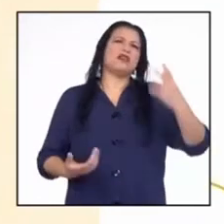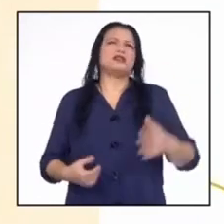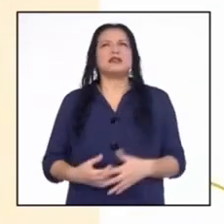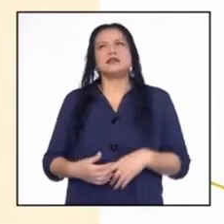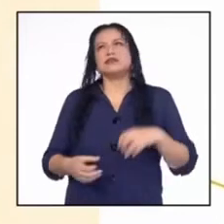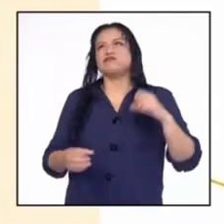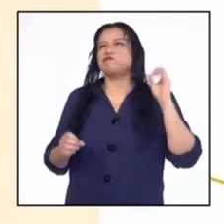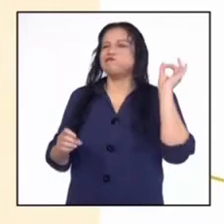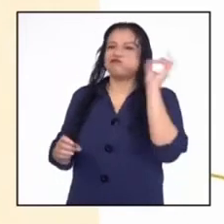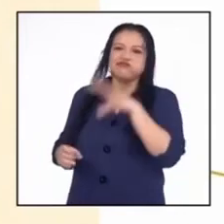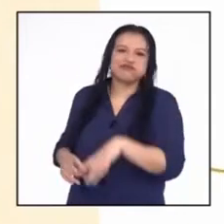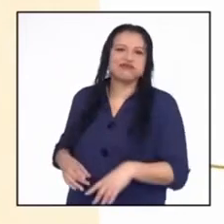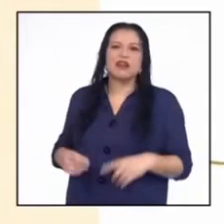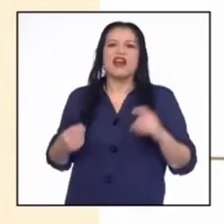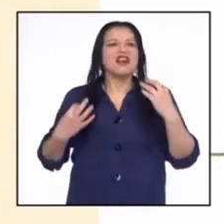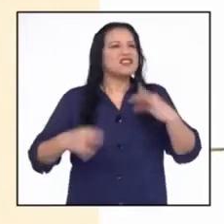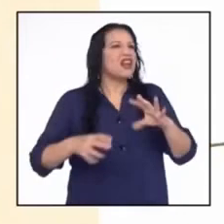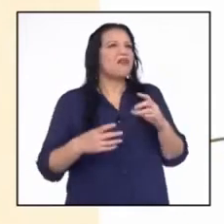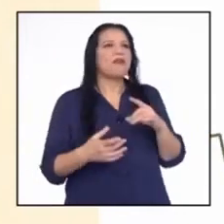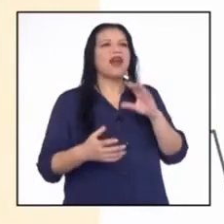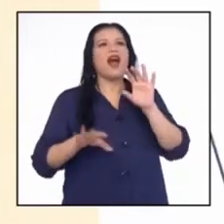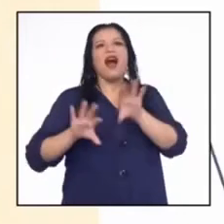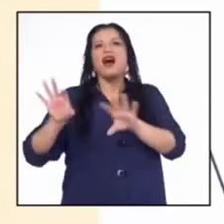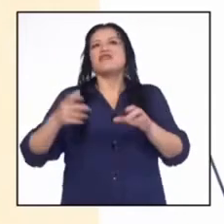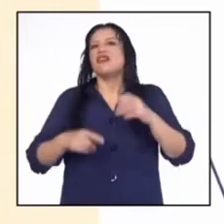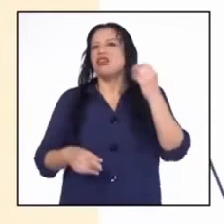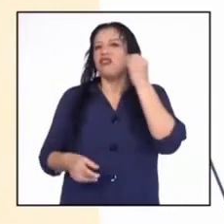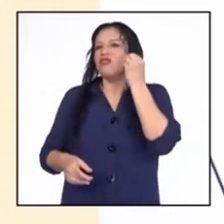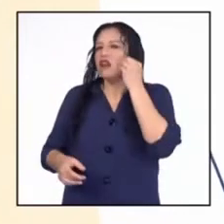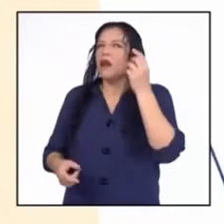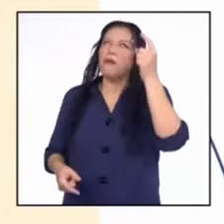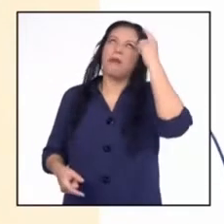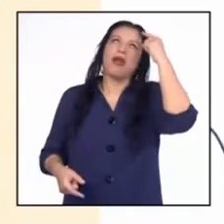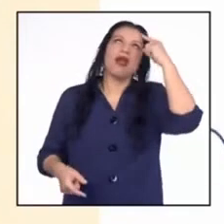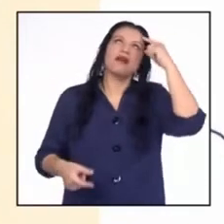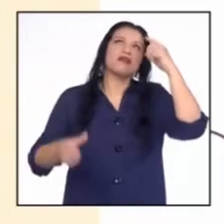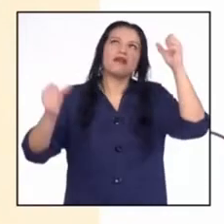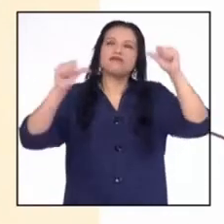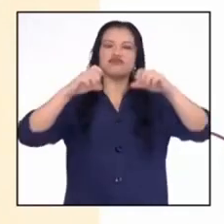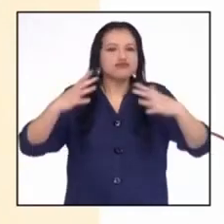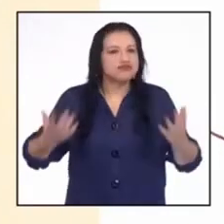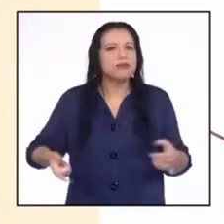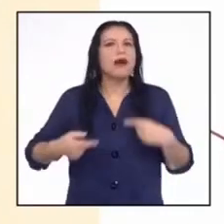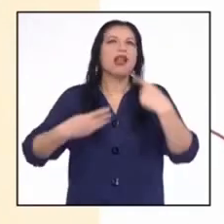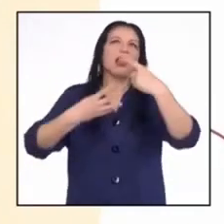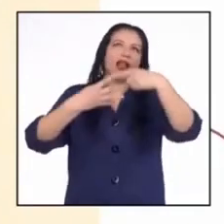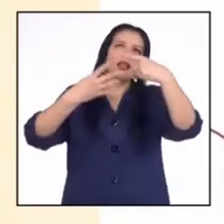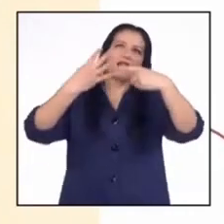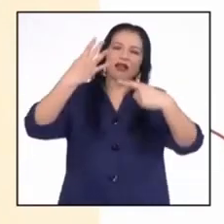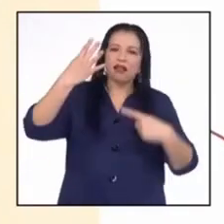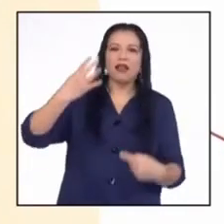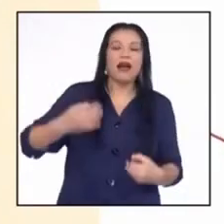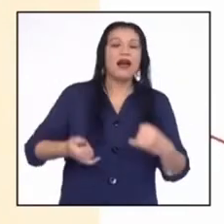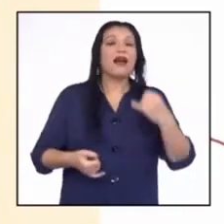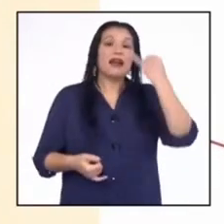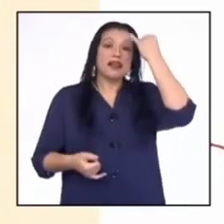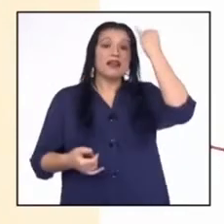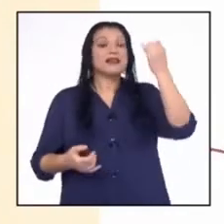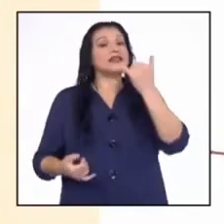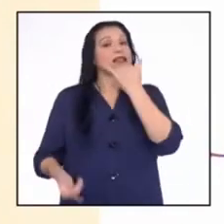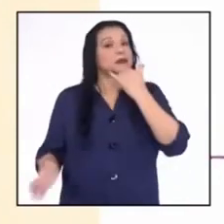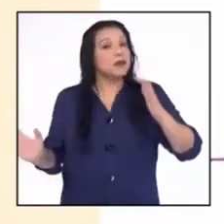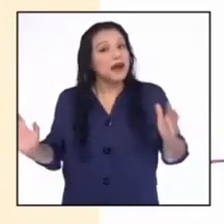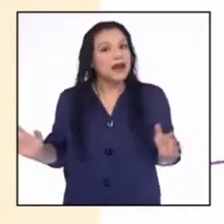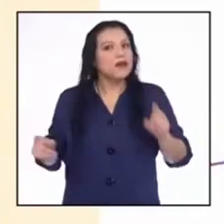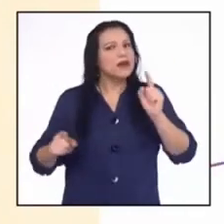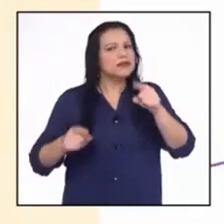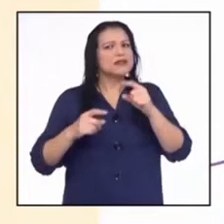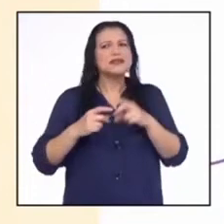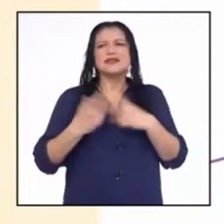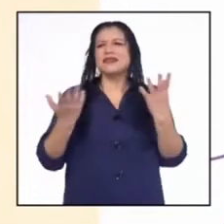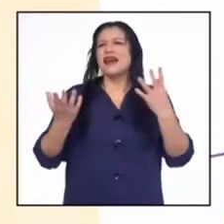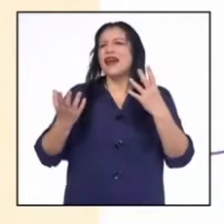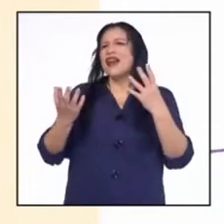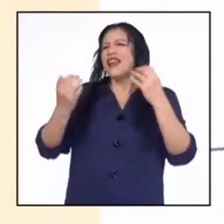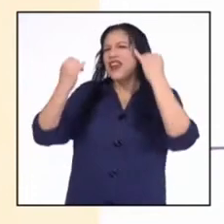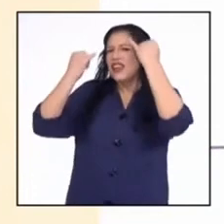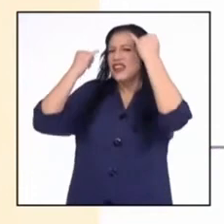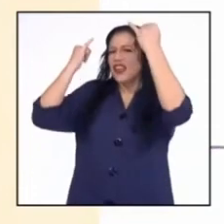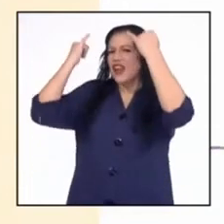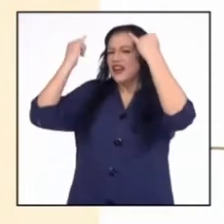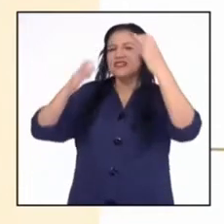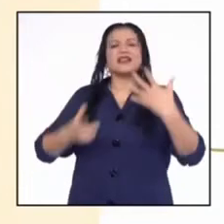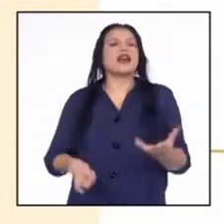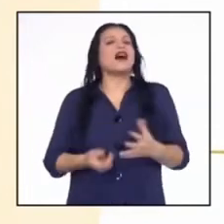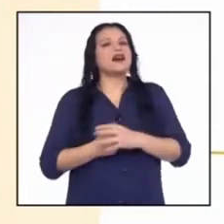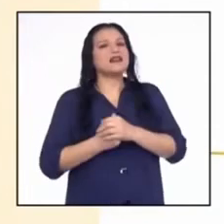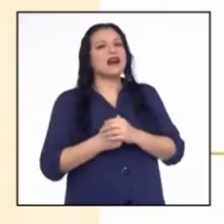se meten en tonterías, que piensan en cosas malas, como esto, como lo otro. Eso que han creado de las y los adolescentes se llama